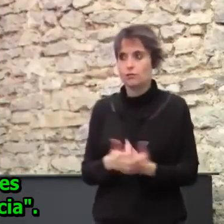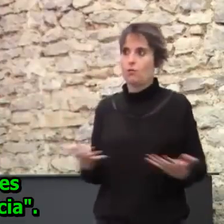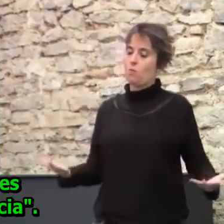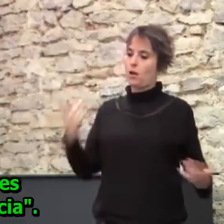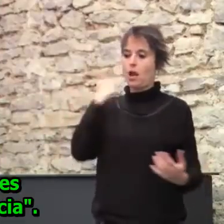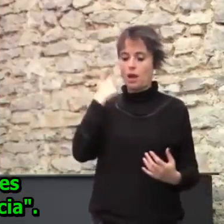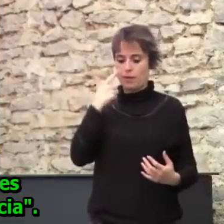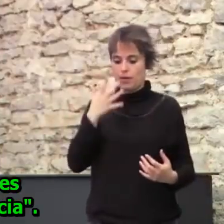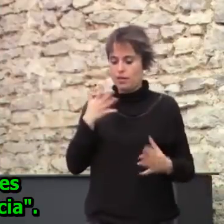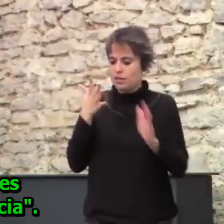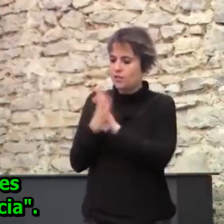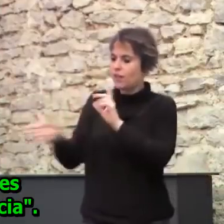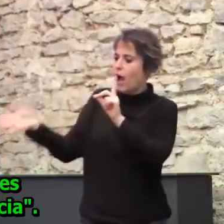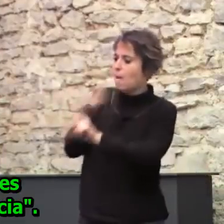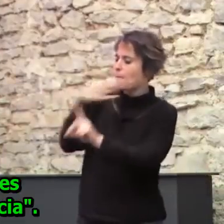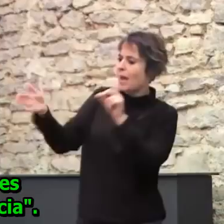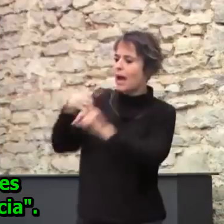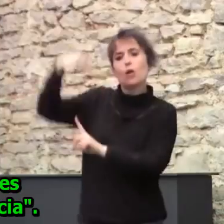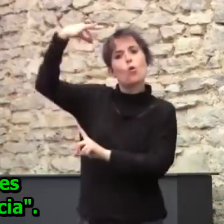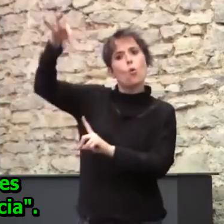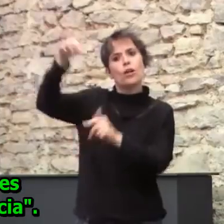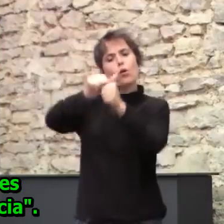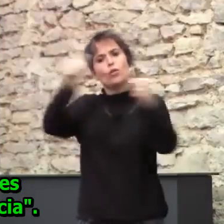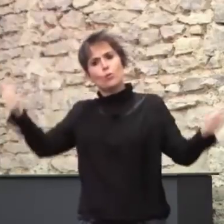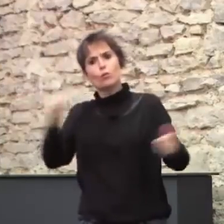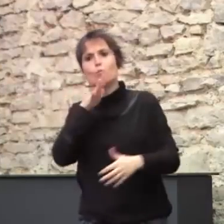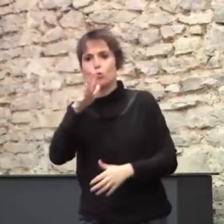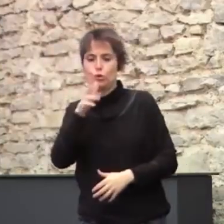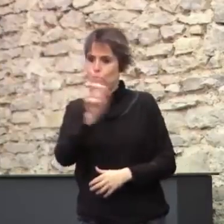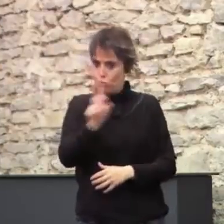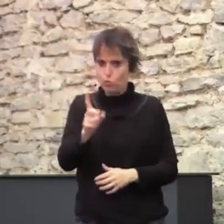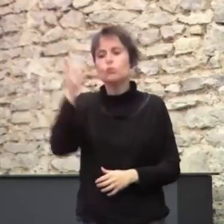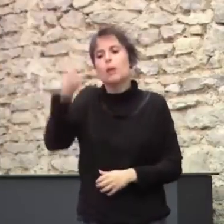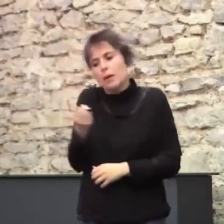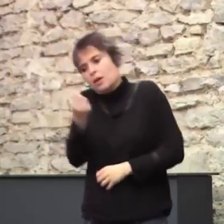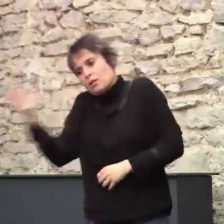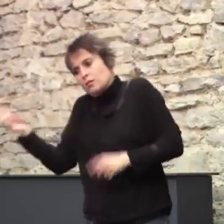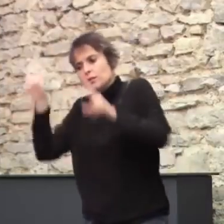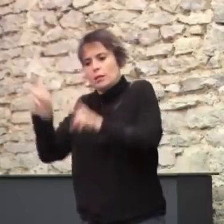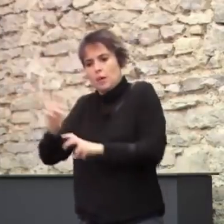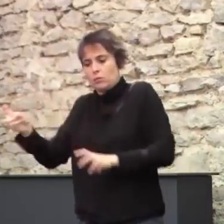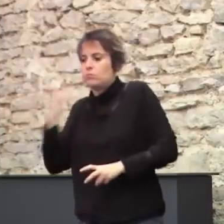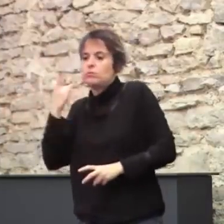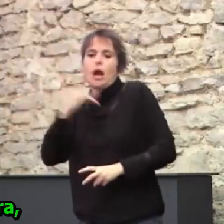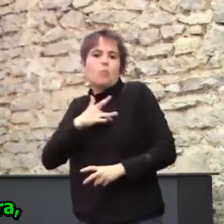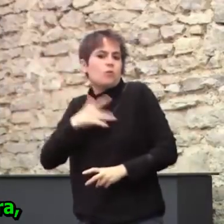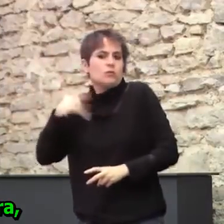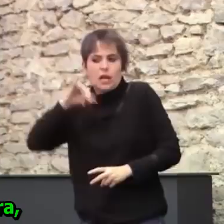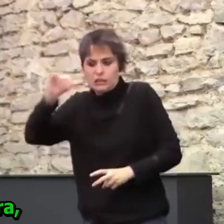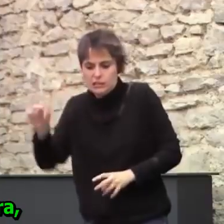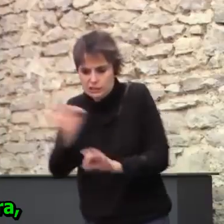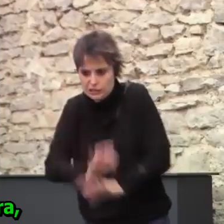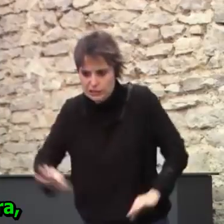porque que no es la única razón por la que uno se divorcia, ¿no? O sea, también hay otras cuestiones, como que el amor se agota, como